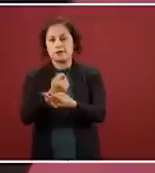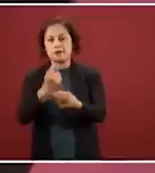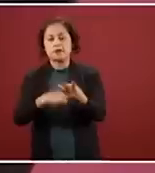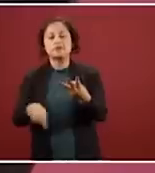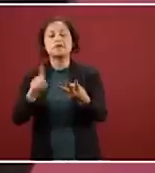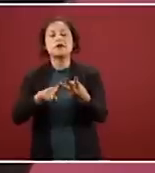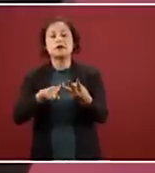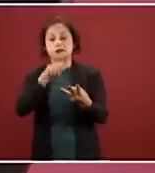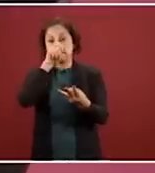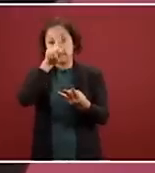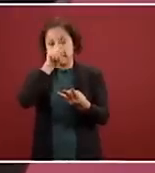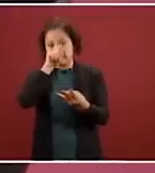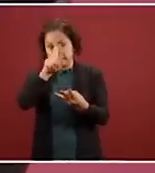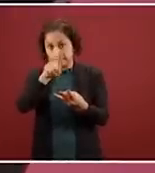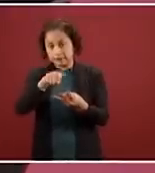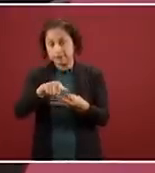Jalisco,